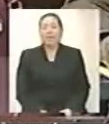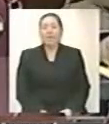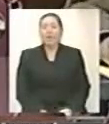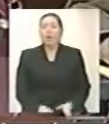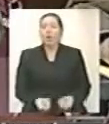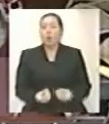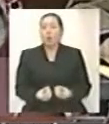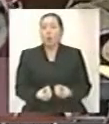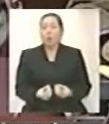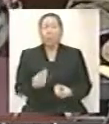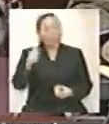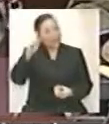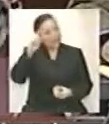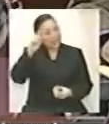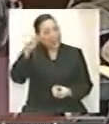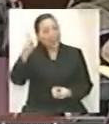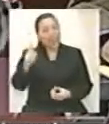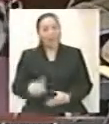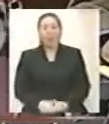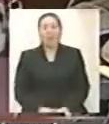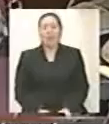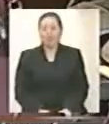como marxismo creador